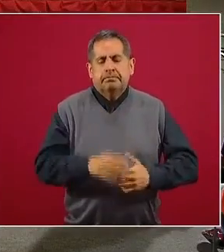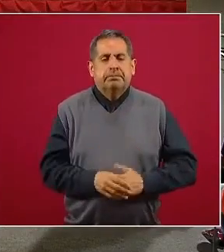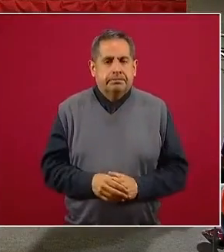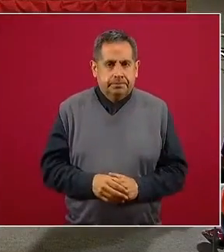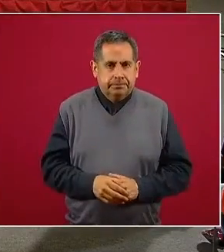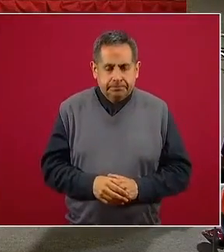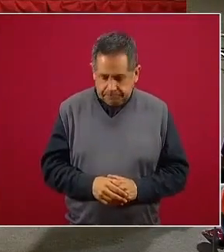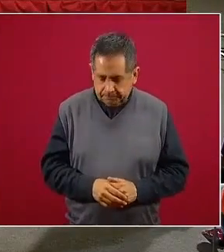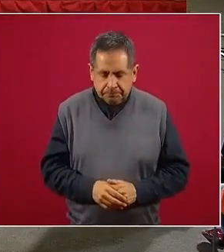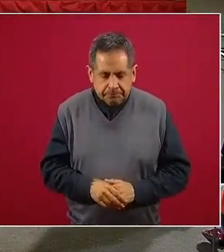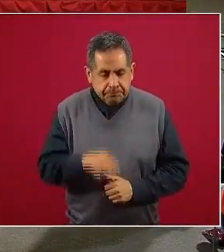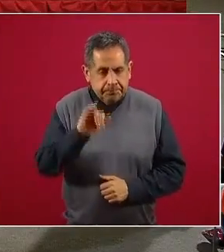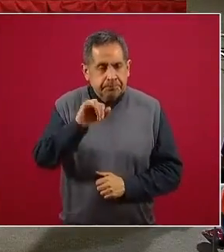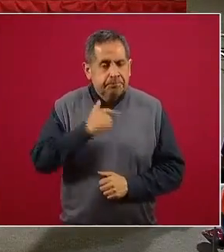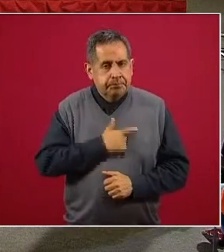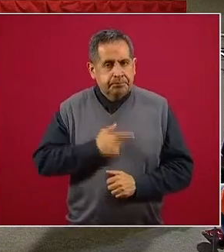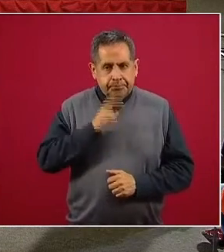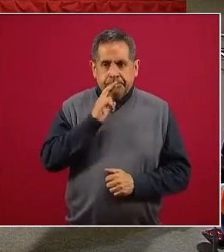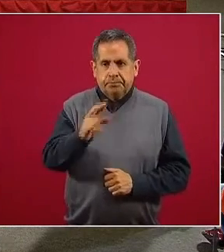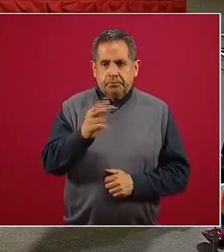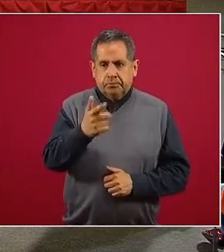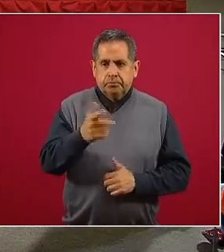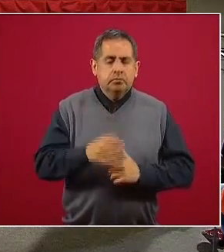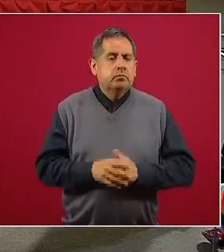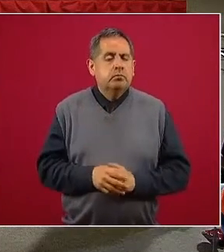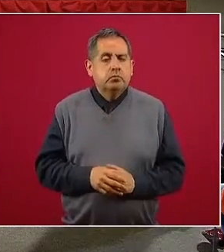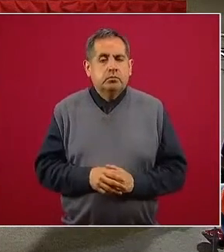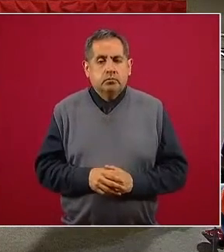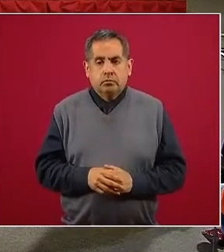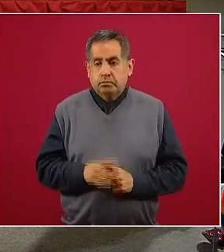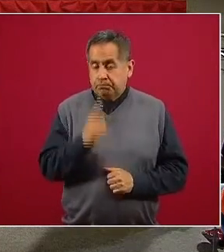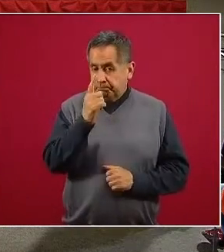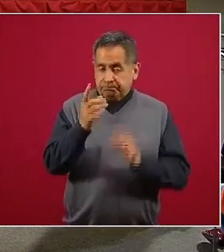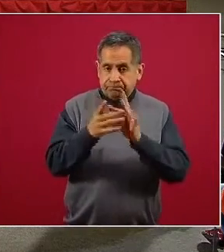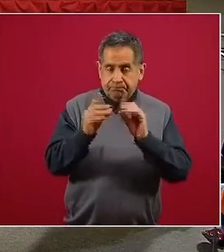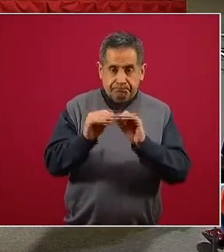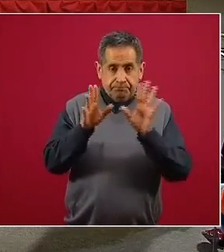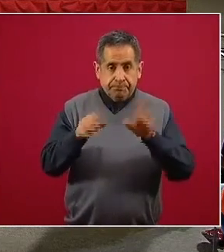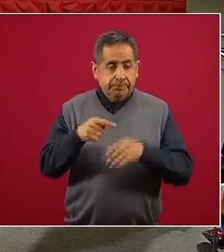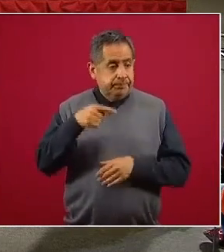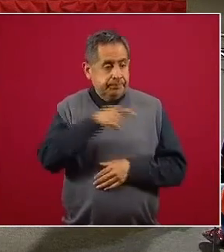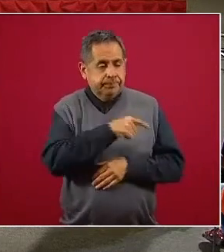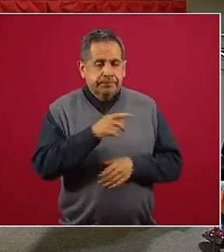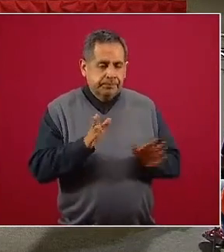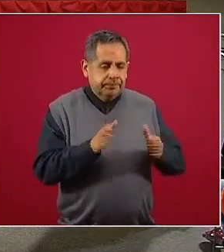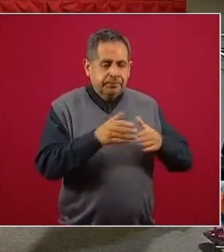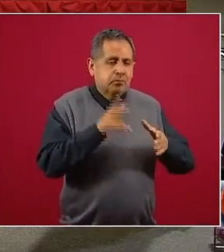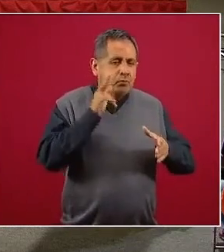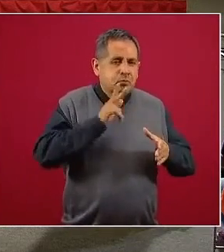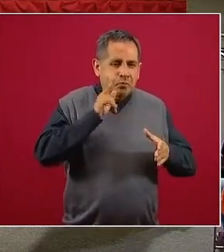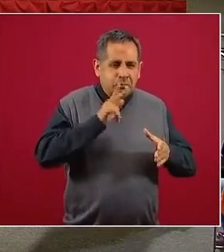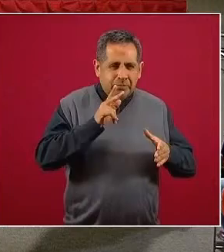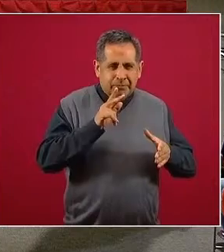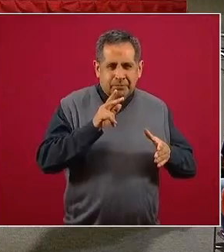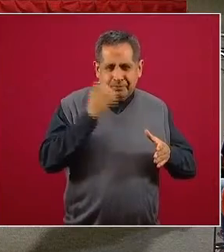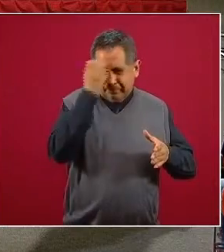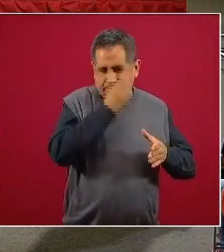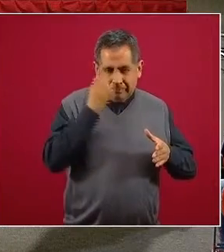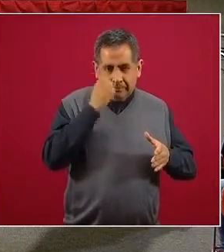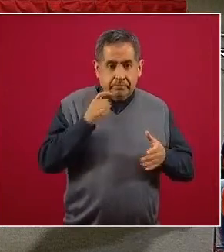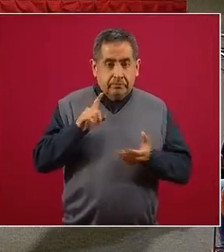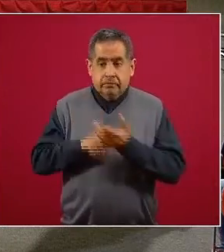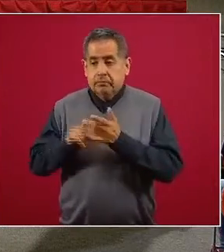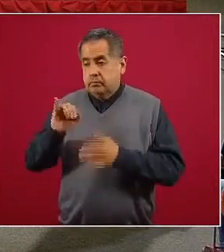gusto. De hecho, primeramente, digamos, hacer la aclaración, las pruebas que hasta el momento el